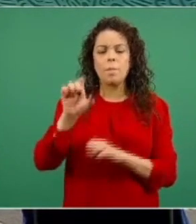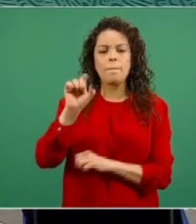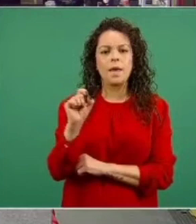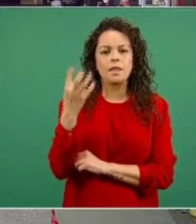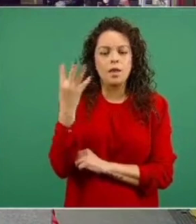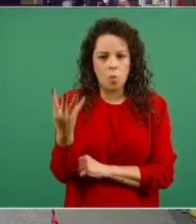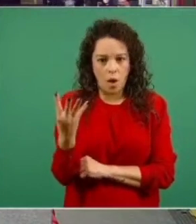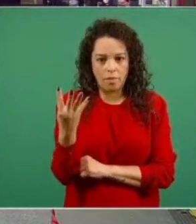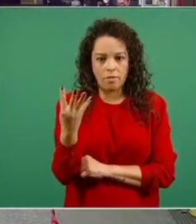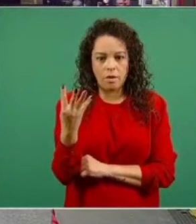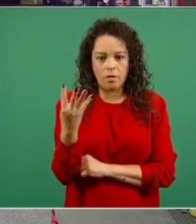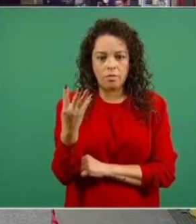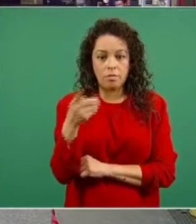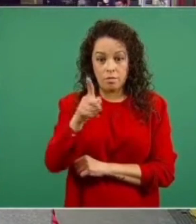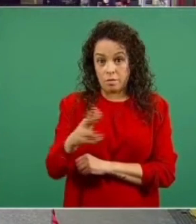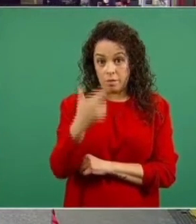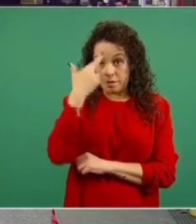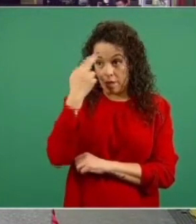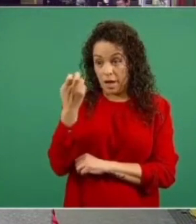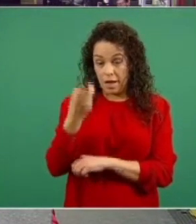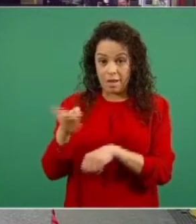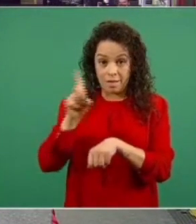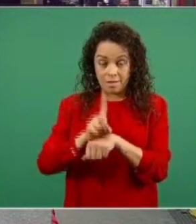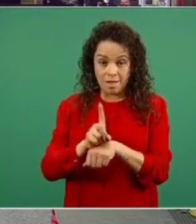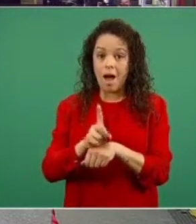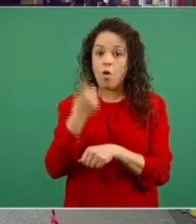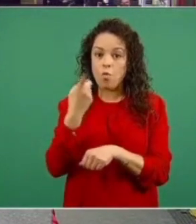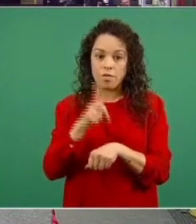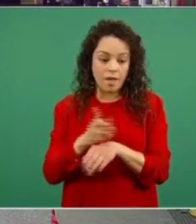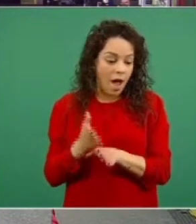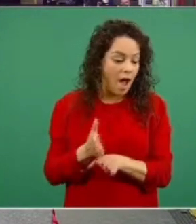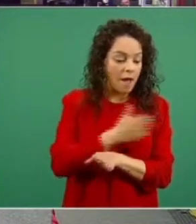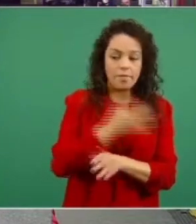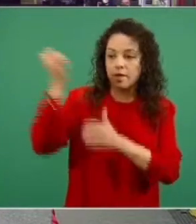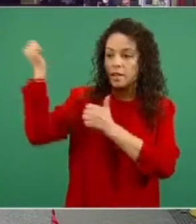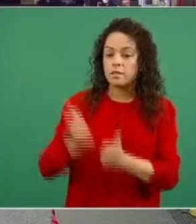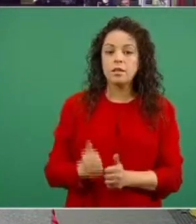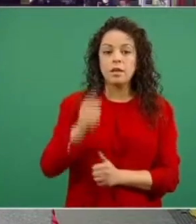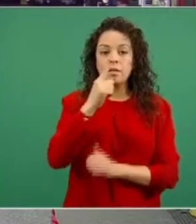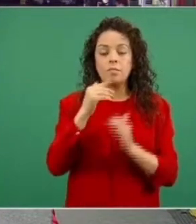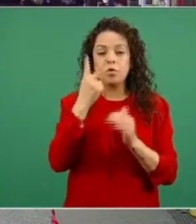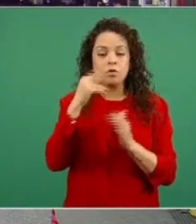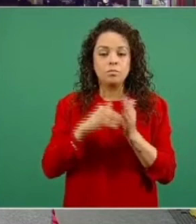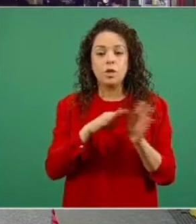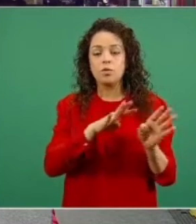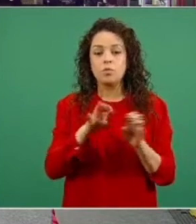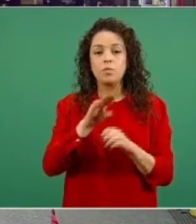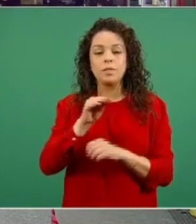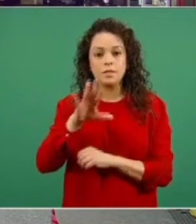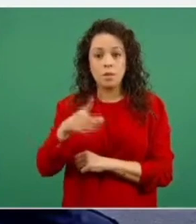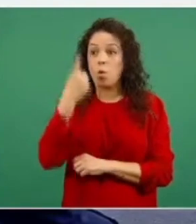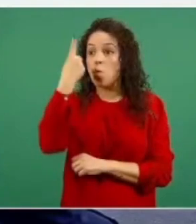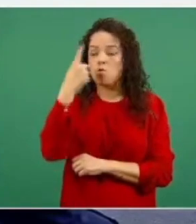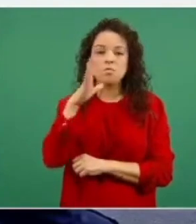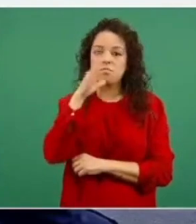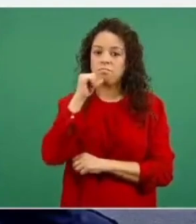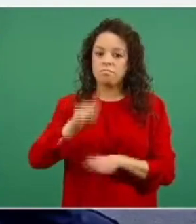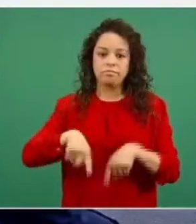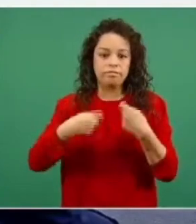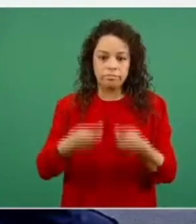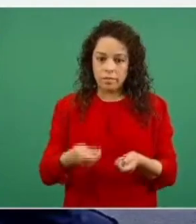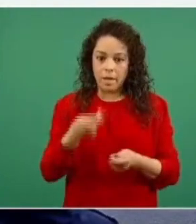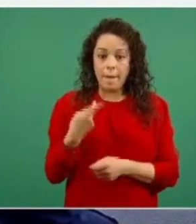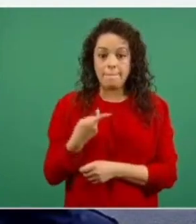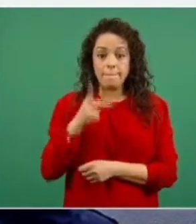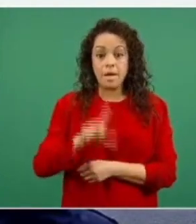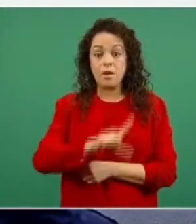2.924. Recuerden que ese día, el día previo, habían llegado 2.925, hubo una dosis que no se pudo aplicar.